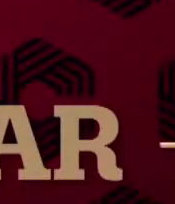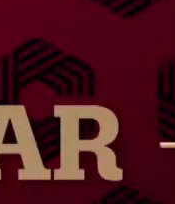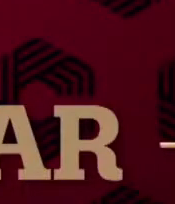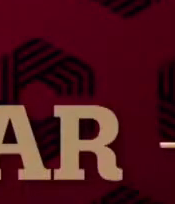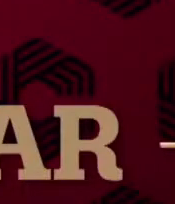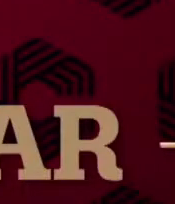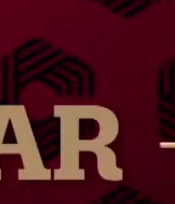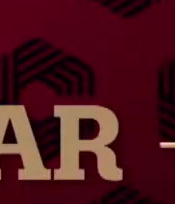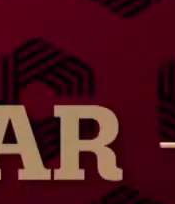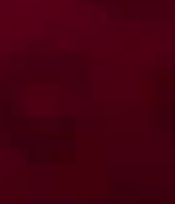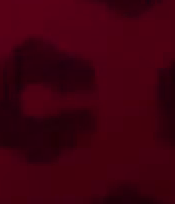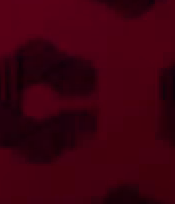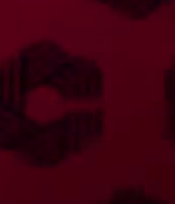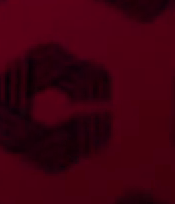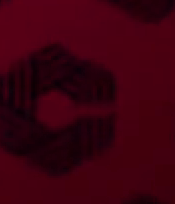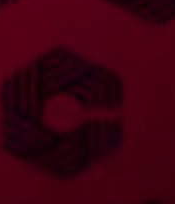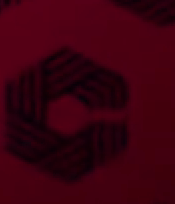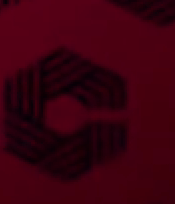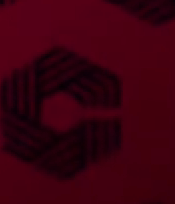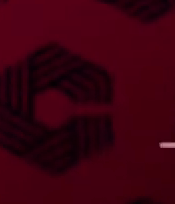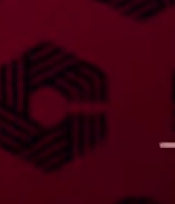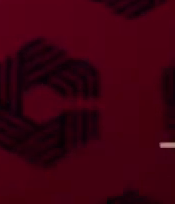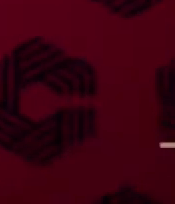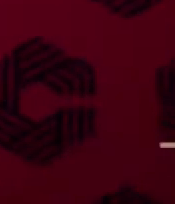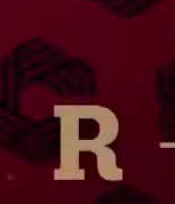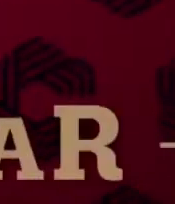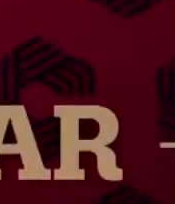Pero esto se acabó.